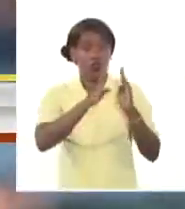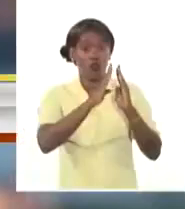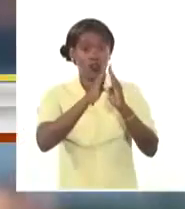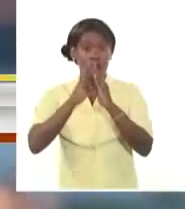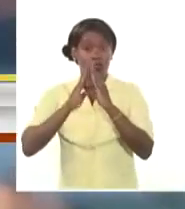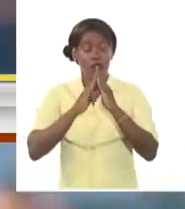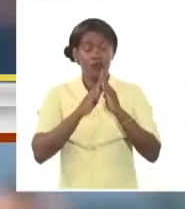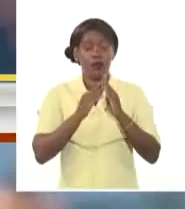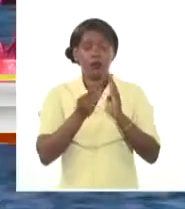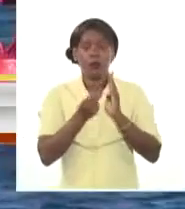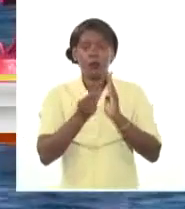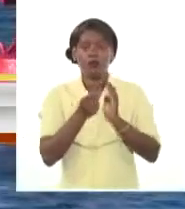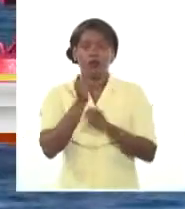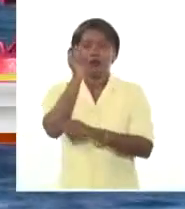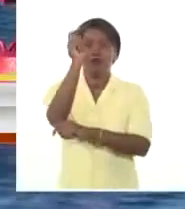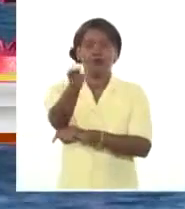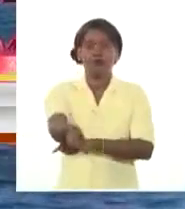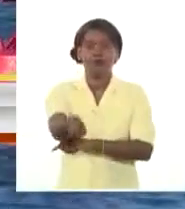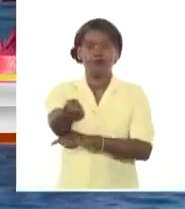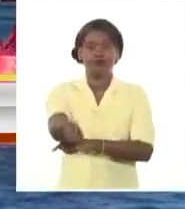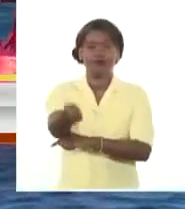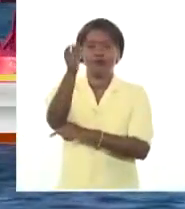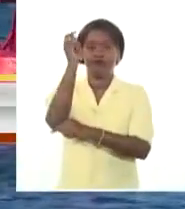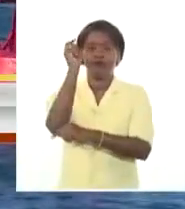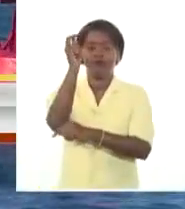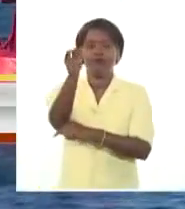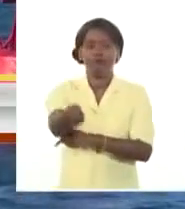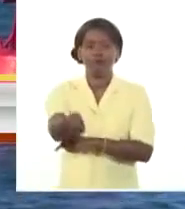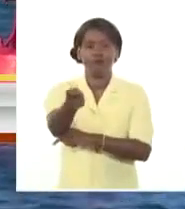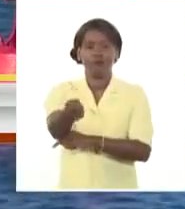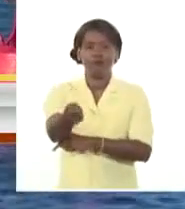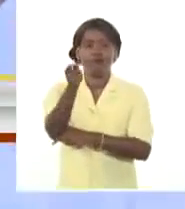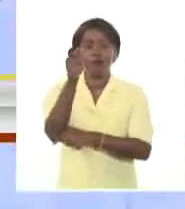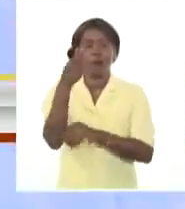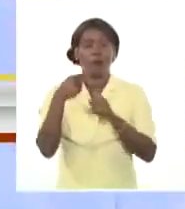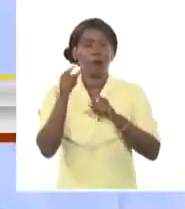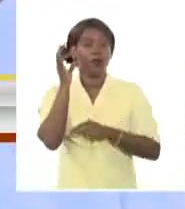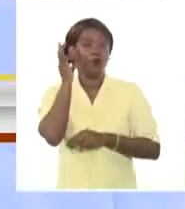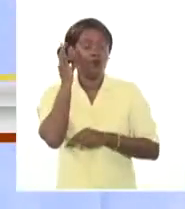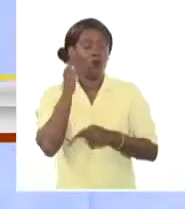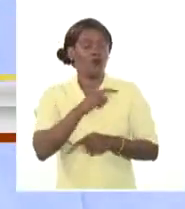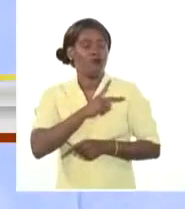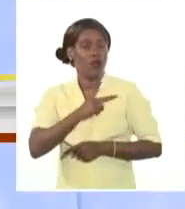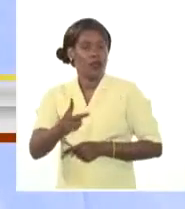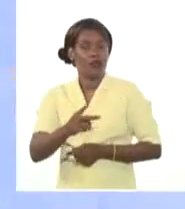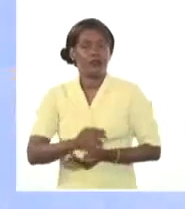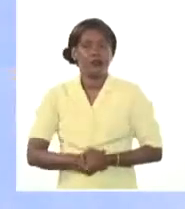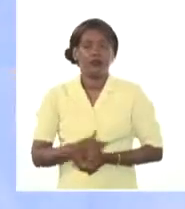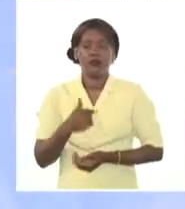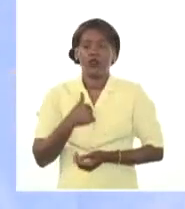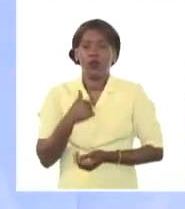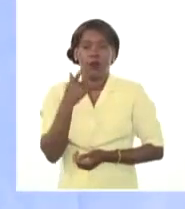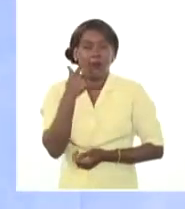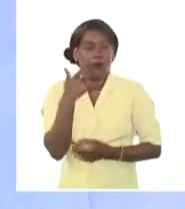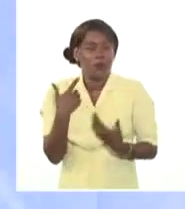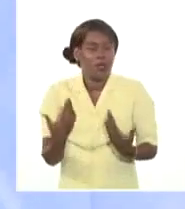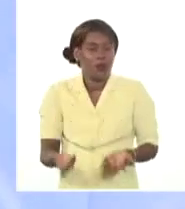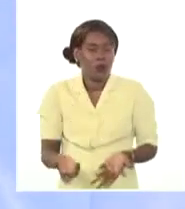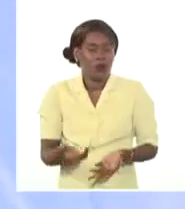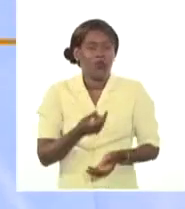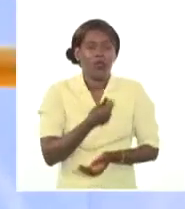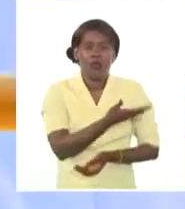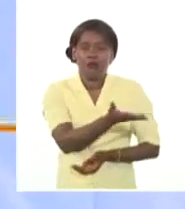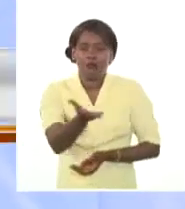impronta de una mujer empoderada, humilde y líder. Vivo para mi comunidad, vivo para mis instructores y para toda